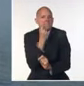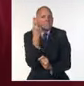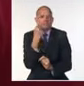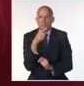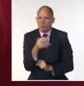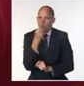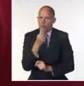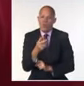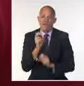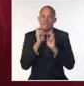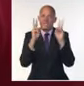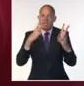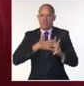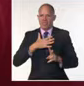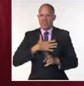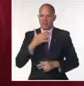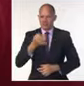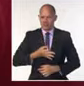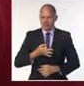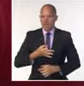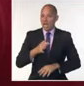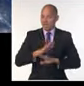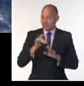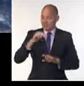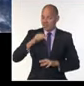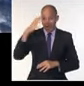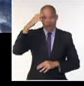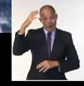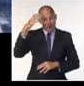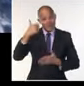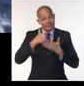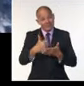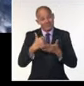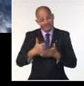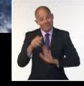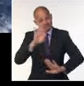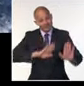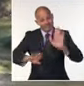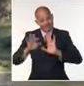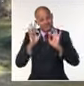infraestructura. Acciones de país ante los desafíos